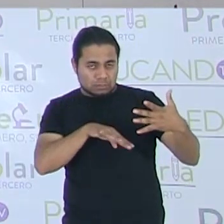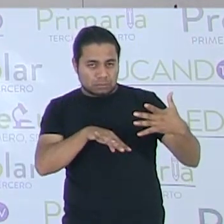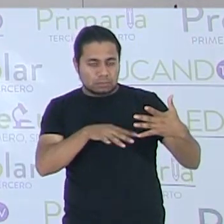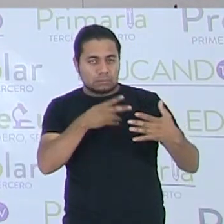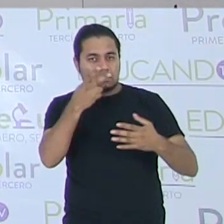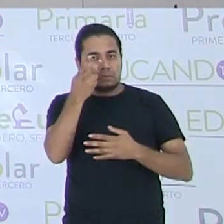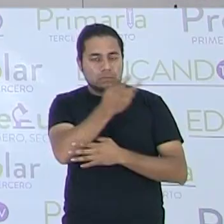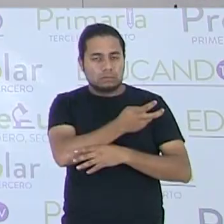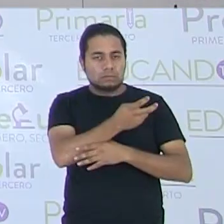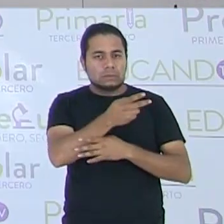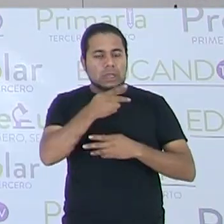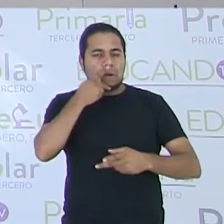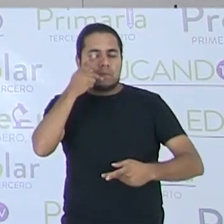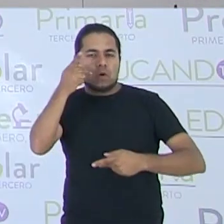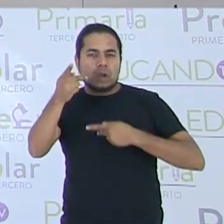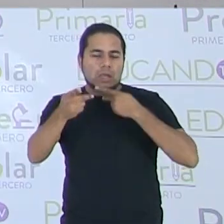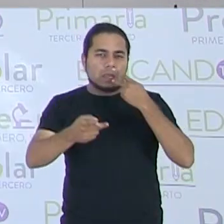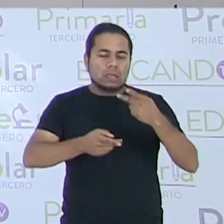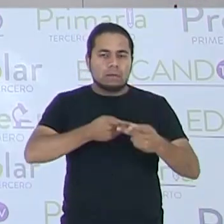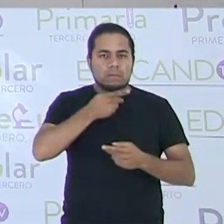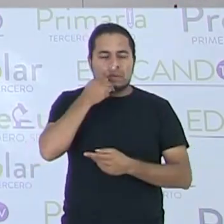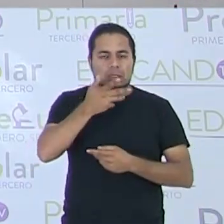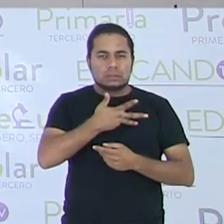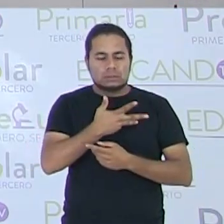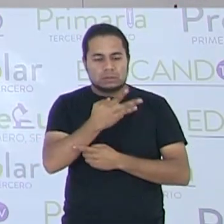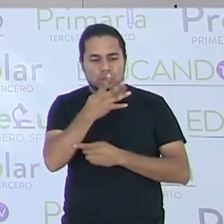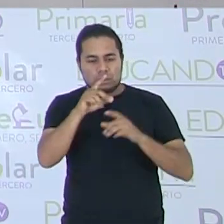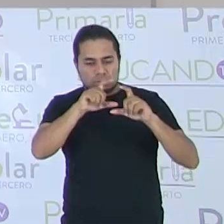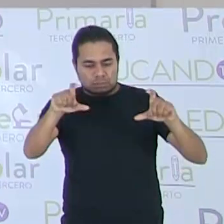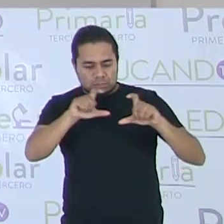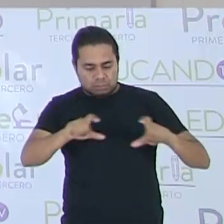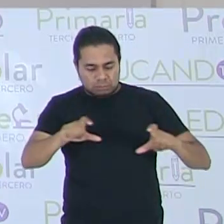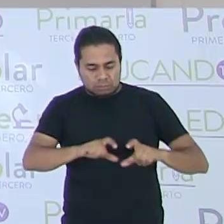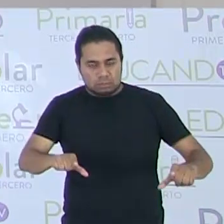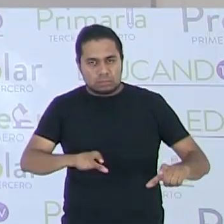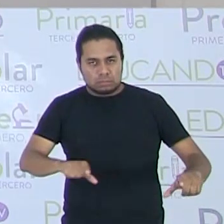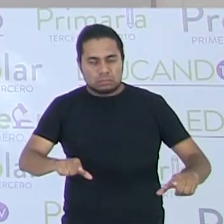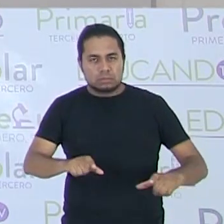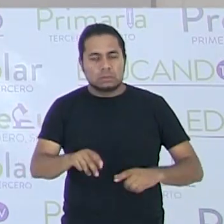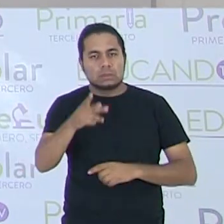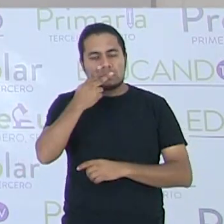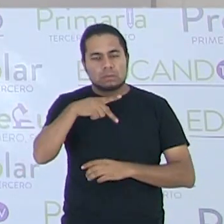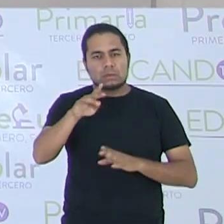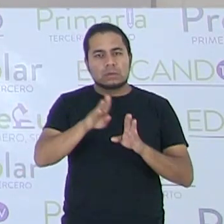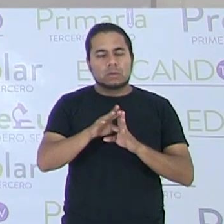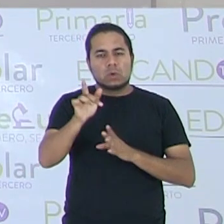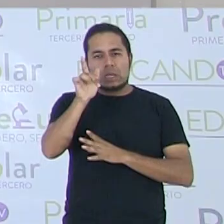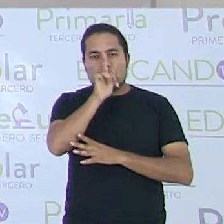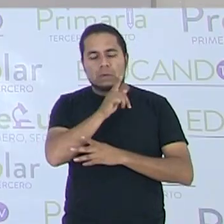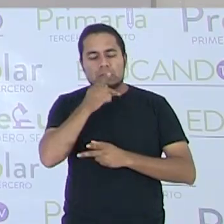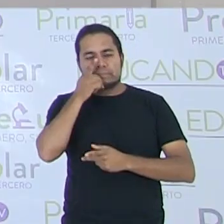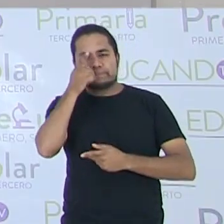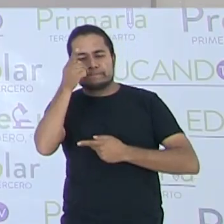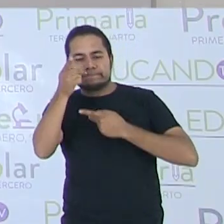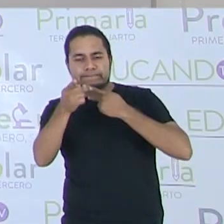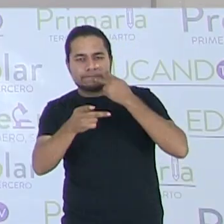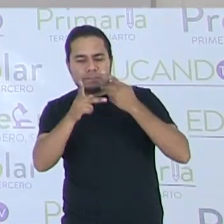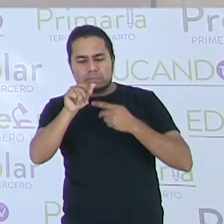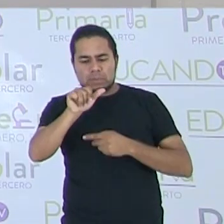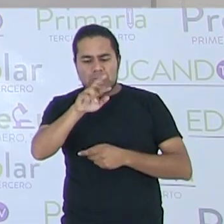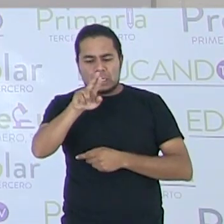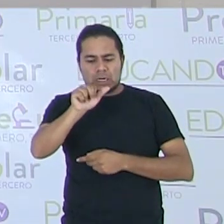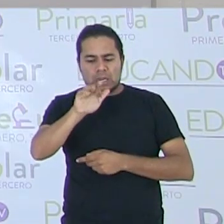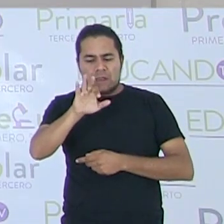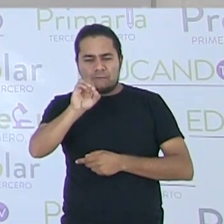Este poema tiene 4 párrafos, pero en el lenguaje poético no se llaman párrafos, en